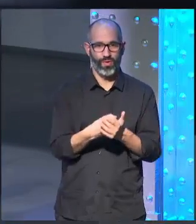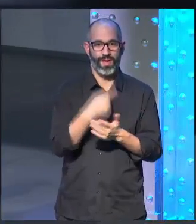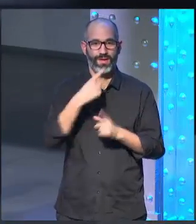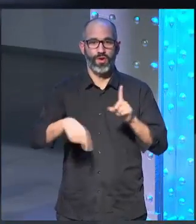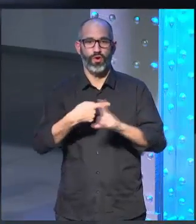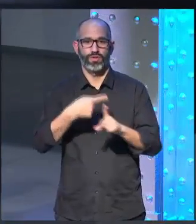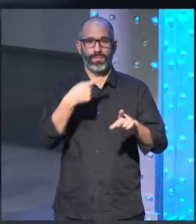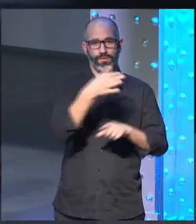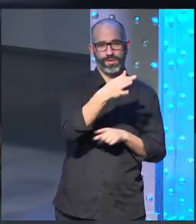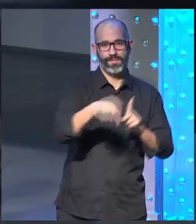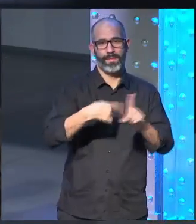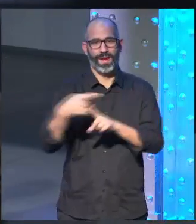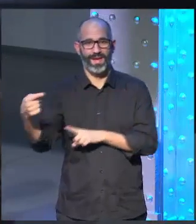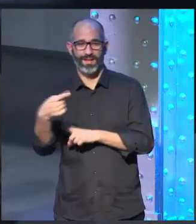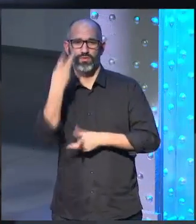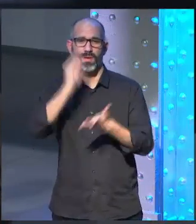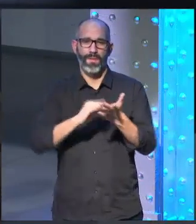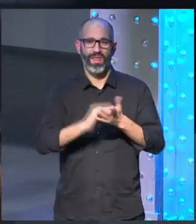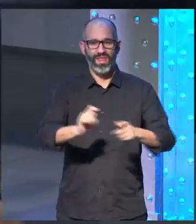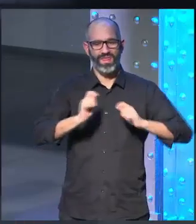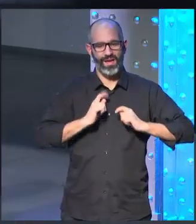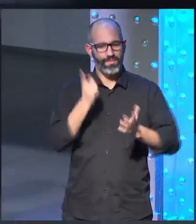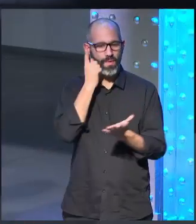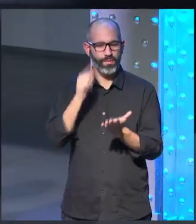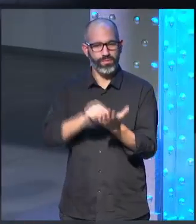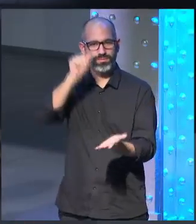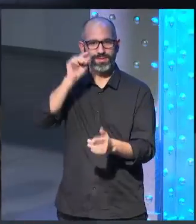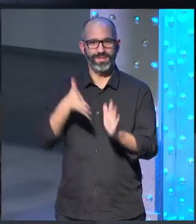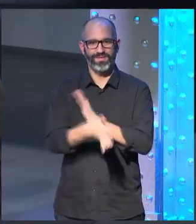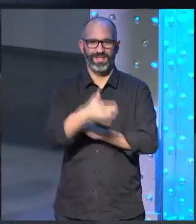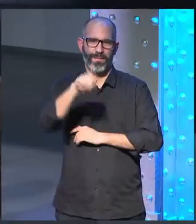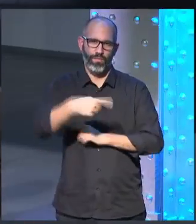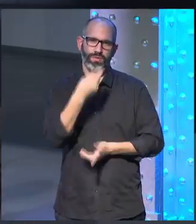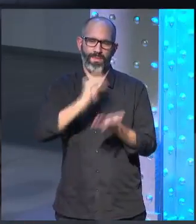cosa negativa, ¿no? Que también te hace un poco vago a veces, esa inmediatez de tener a todo a un clic,